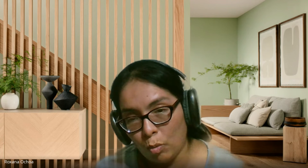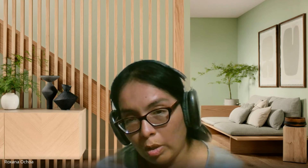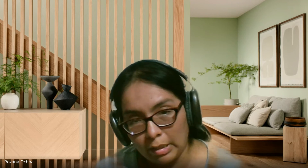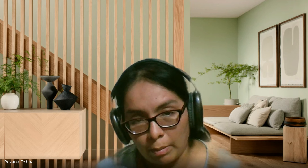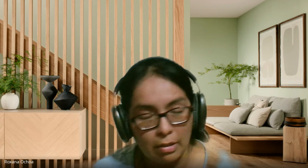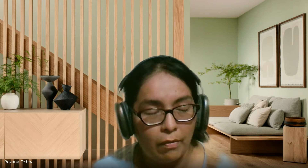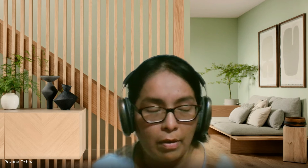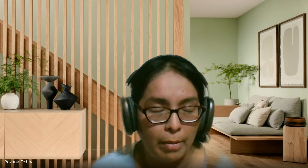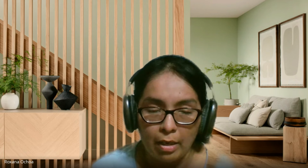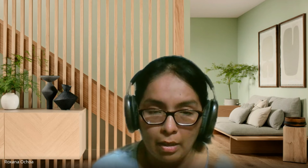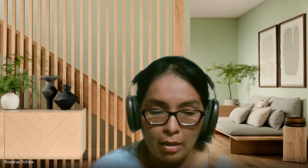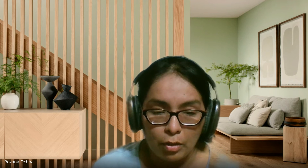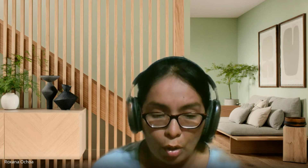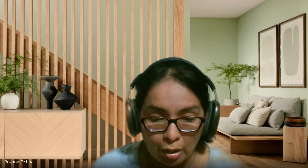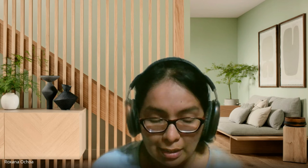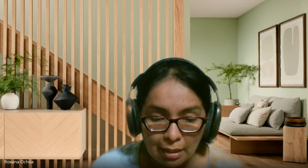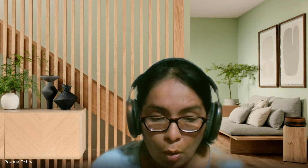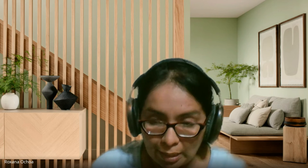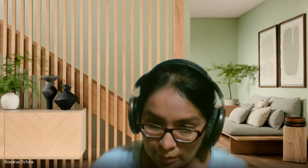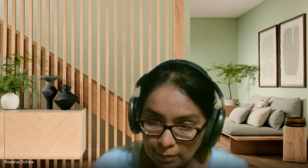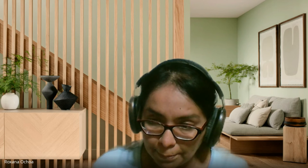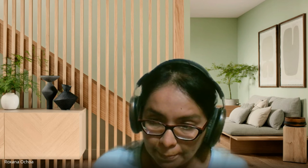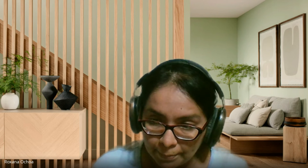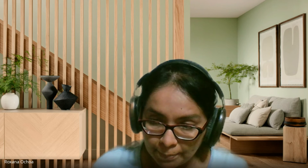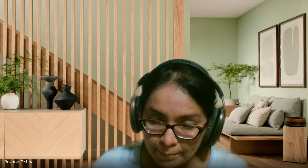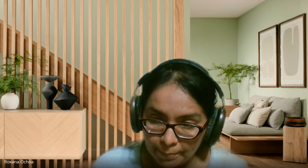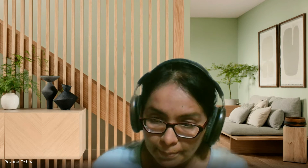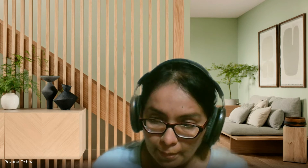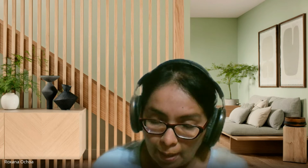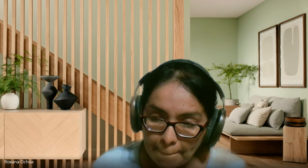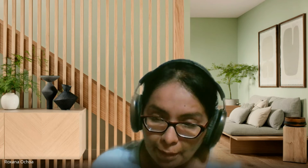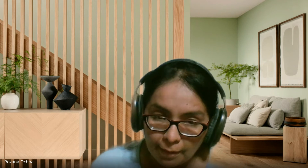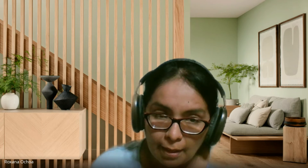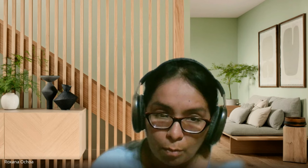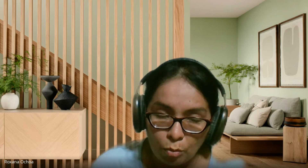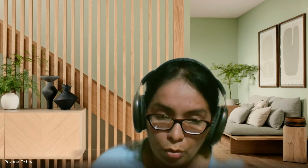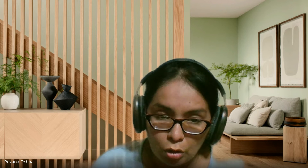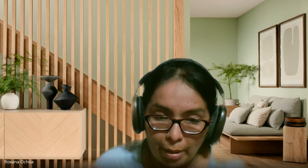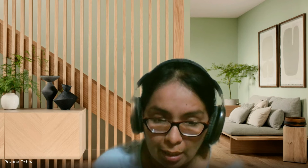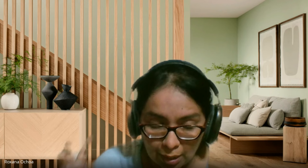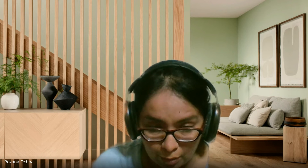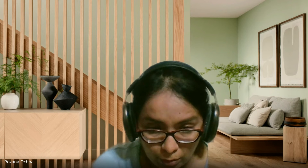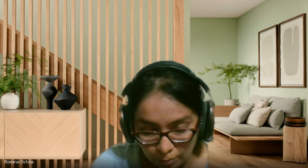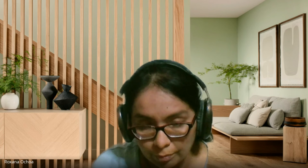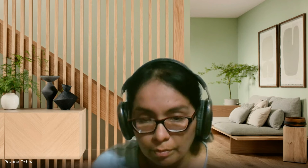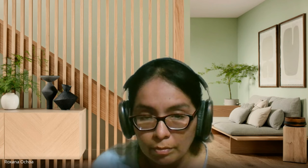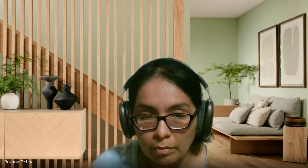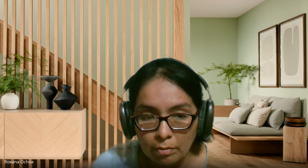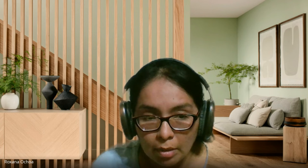es que nunca te vas a enfermar. Solo que si lo haces, ya va a quedar mucho más claro